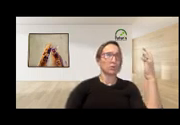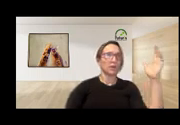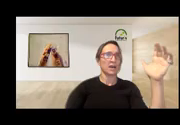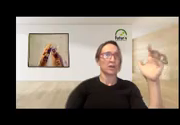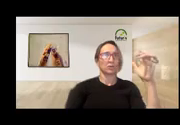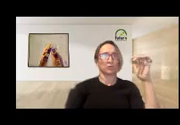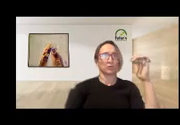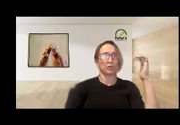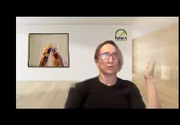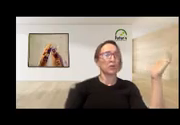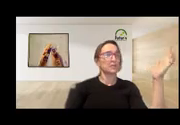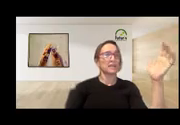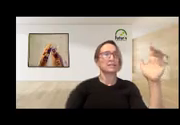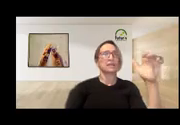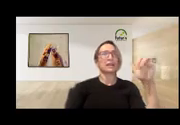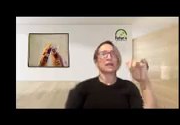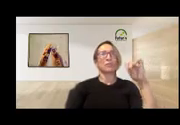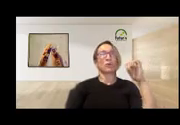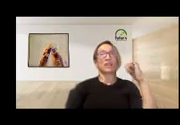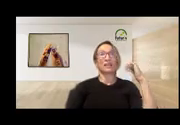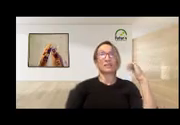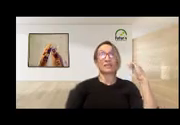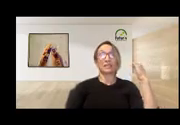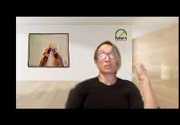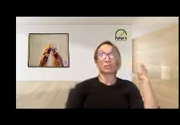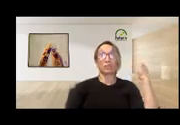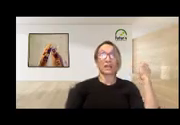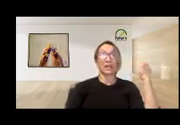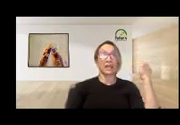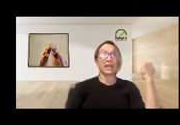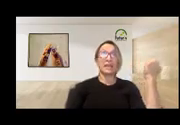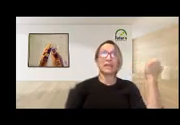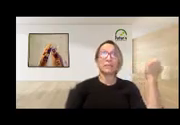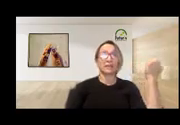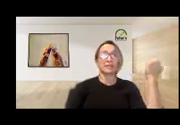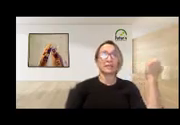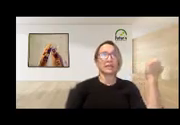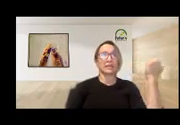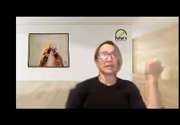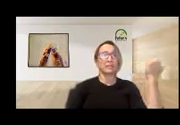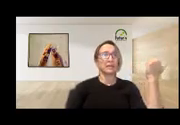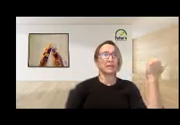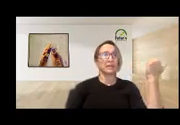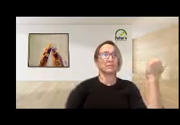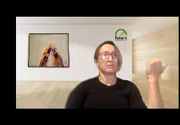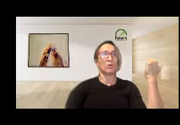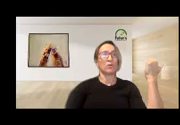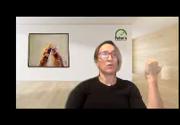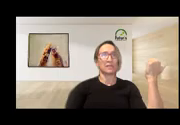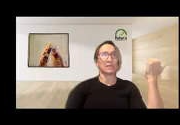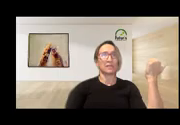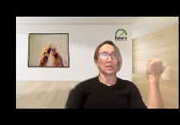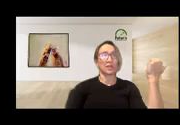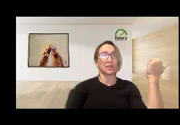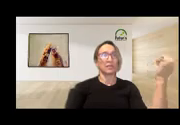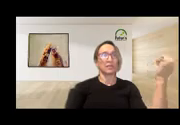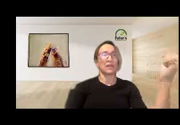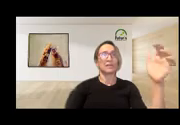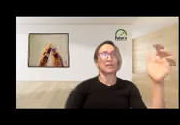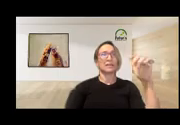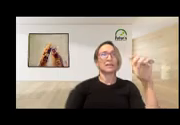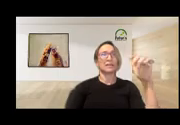están haciendo el curado, estudio de fósiles, podrían hacerse estudios de ADN para entender bien, un poco mejor esta